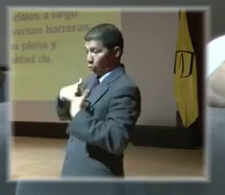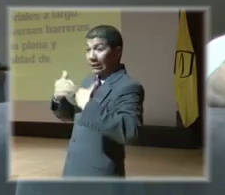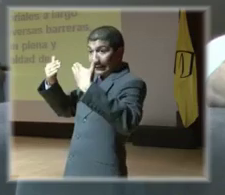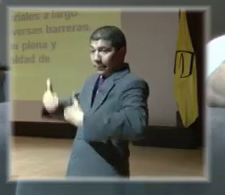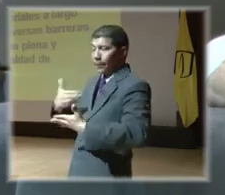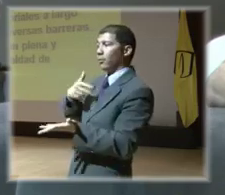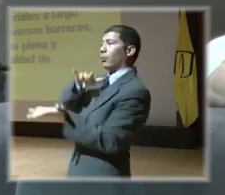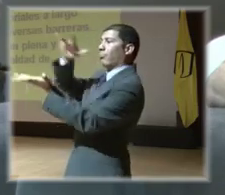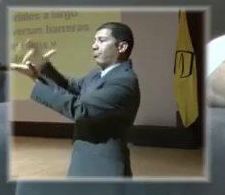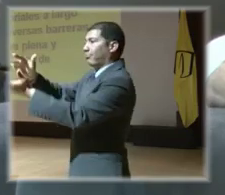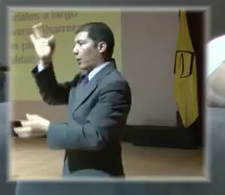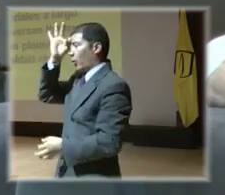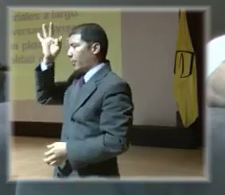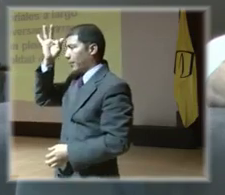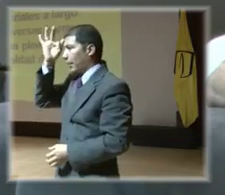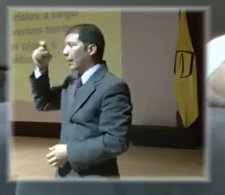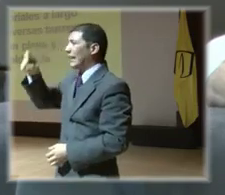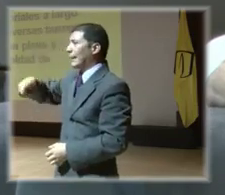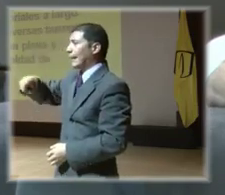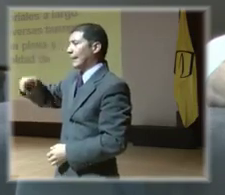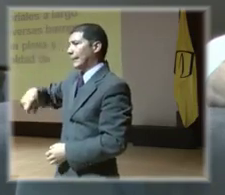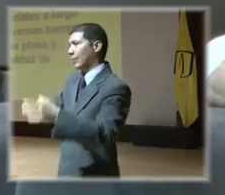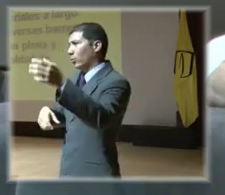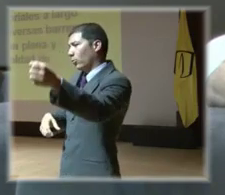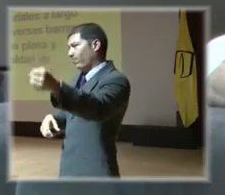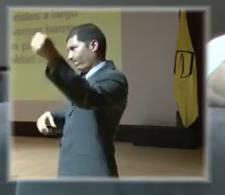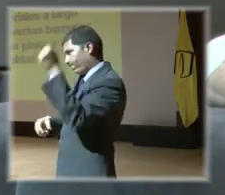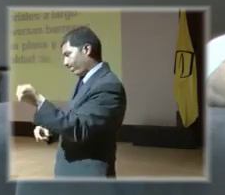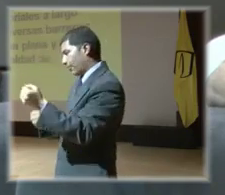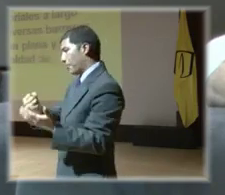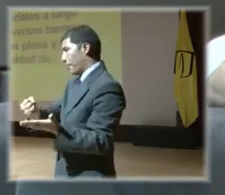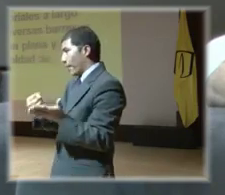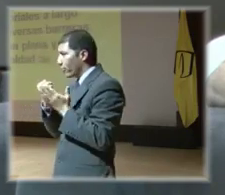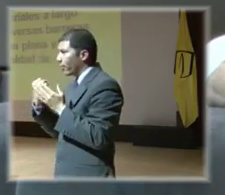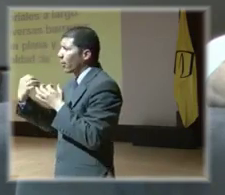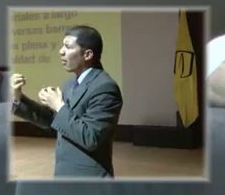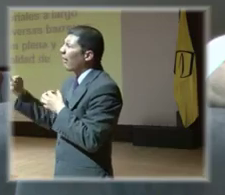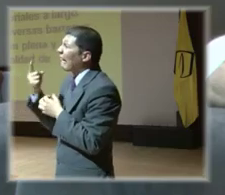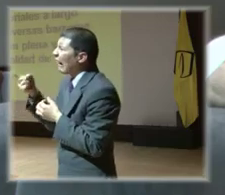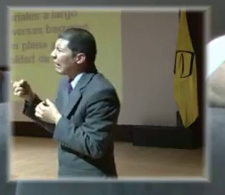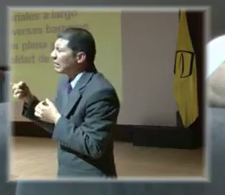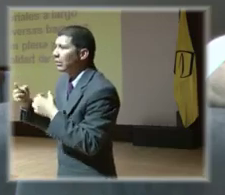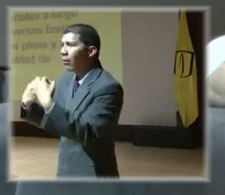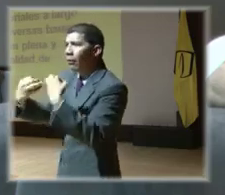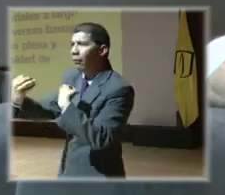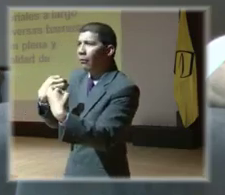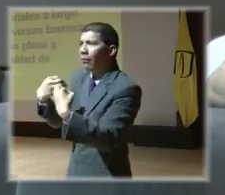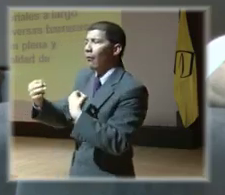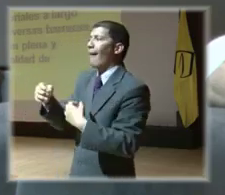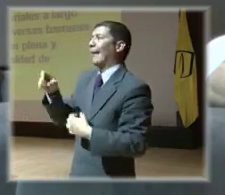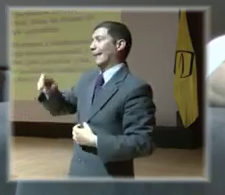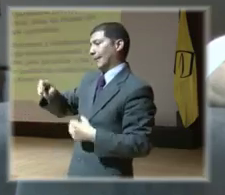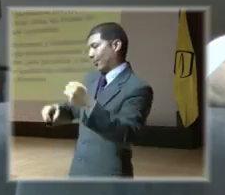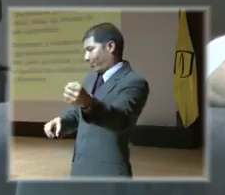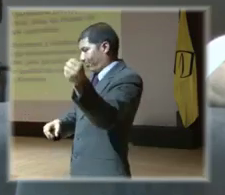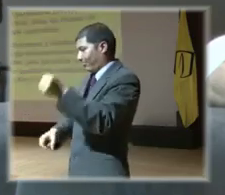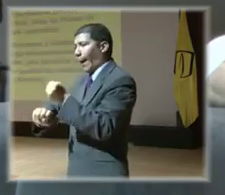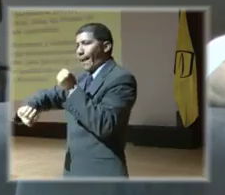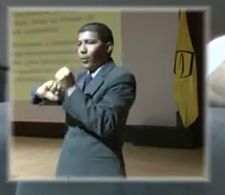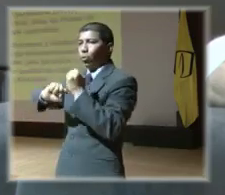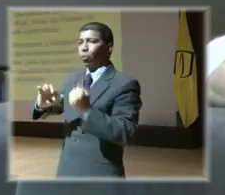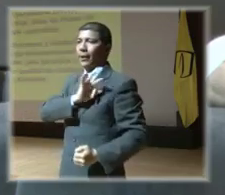Estado, tantas horas por día, bueno, como su, no sé, ustedes lo tendrán que situar en su contexto. Y después va a haber otros apoyos que, como